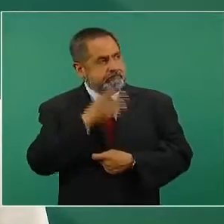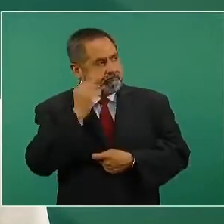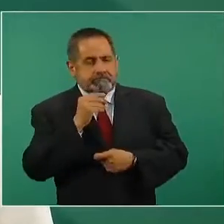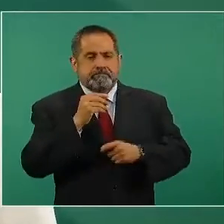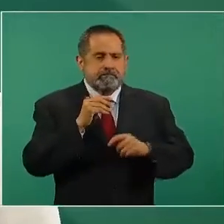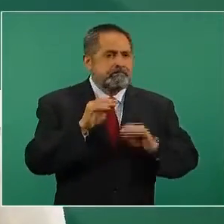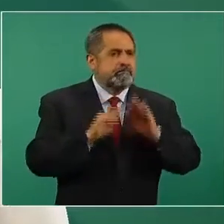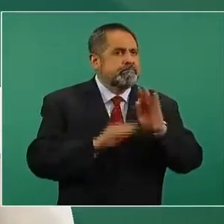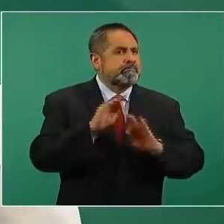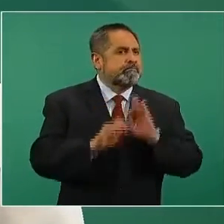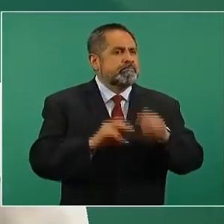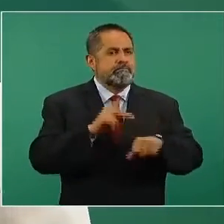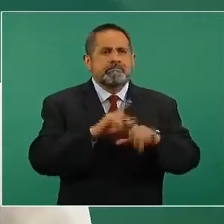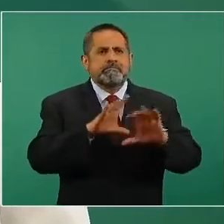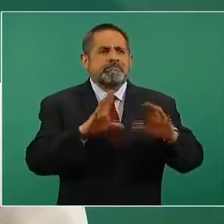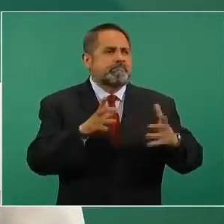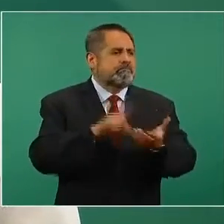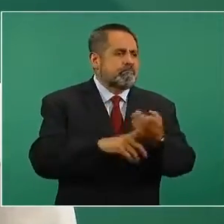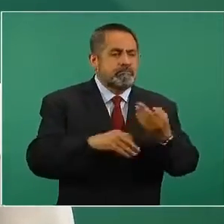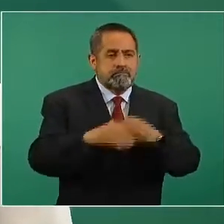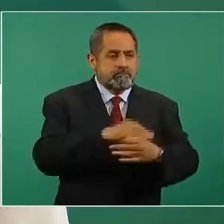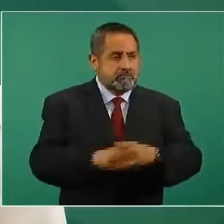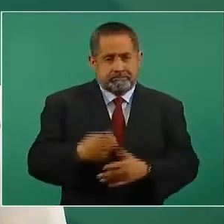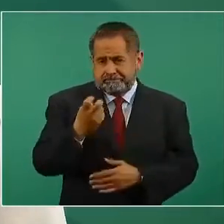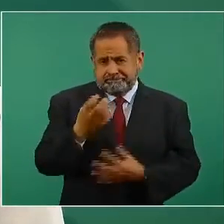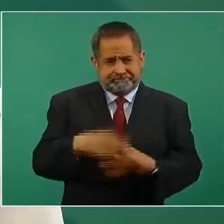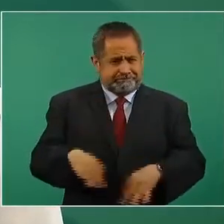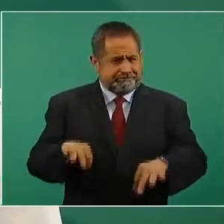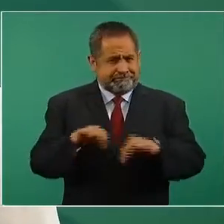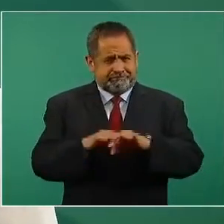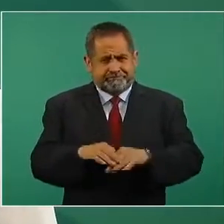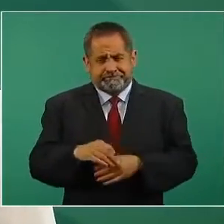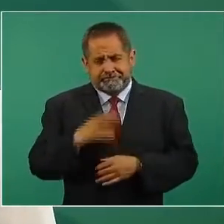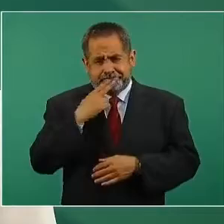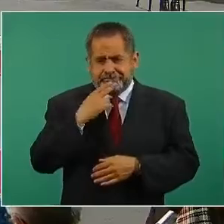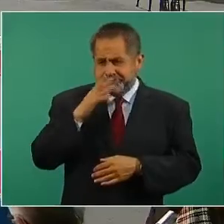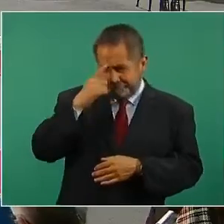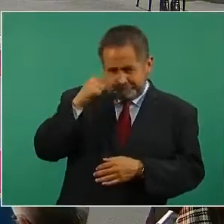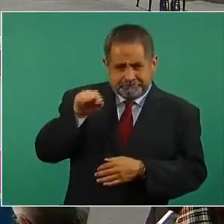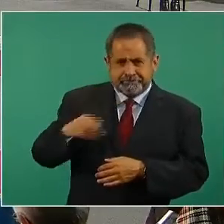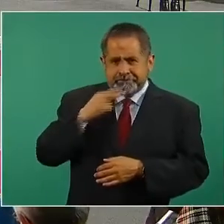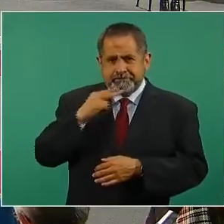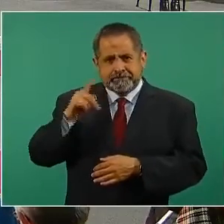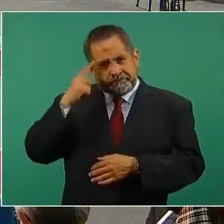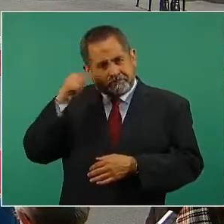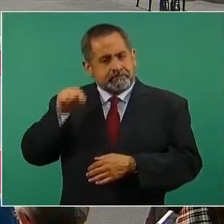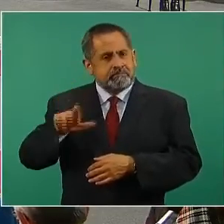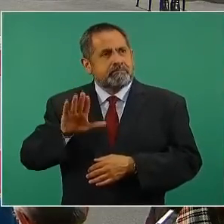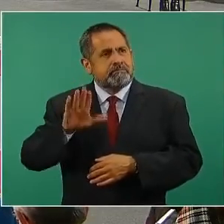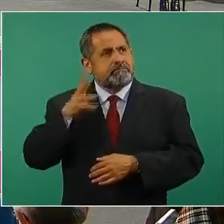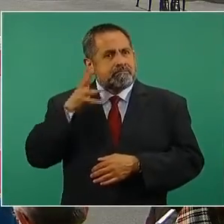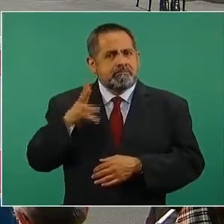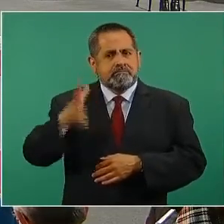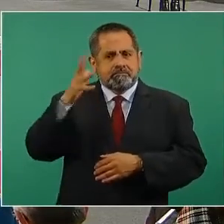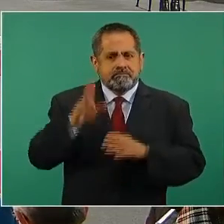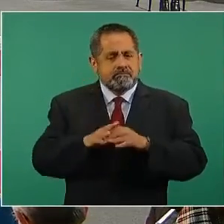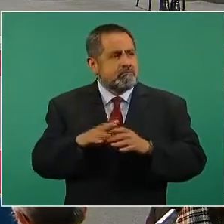en las propias comunidades, para el presidente era importante que quedara como capacidades para el futuro, para el